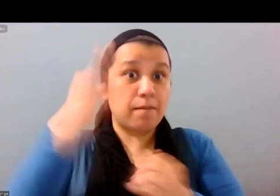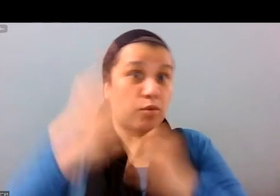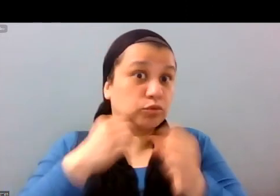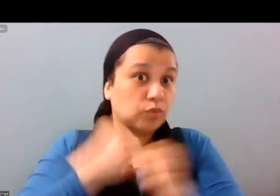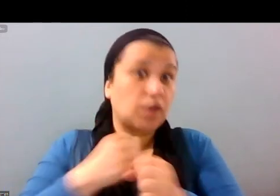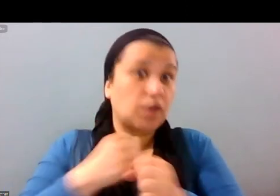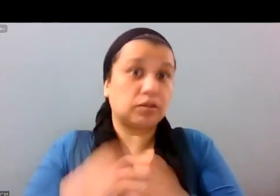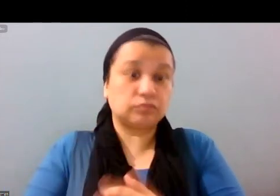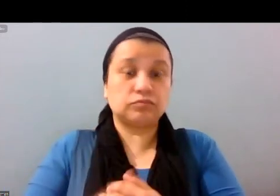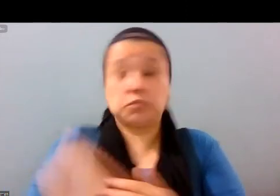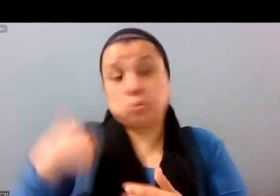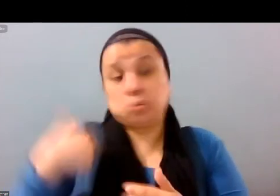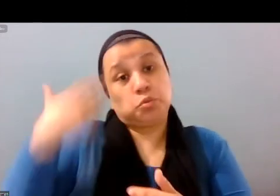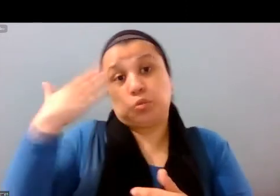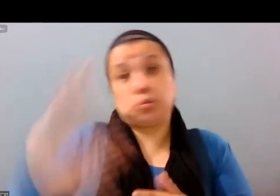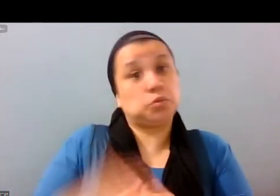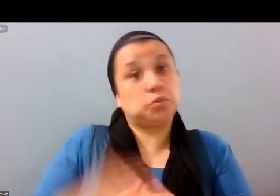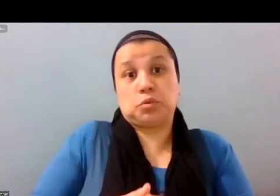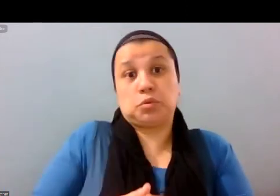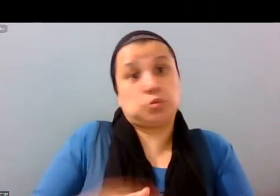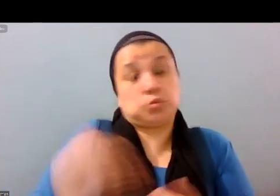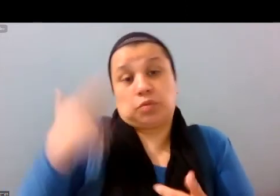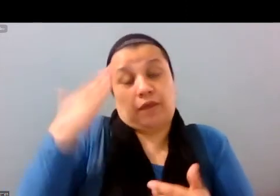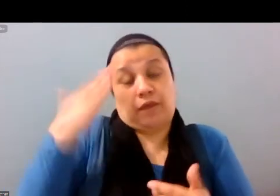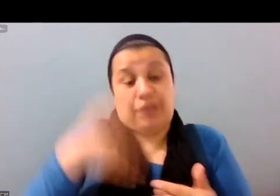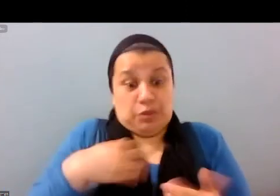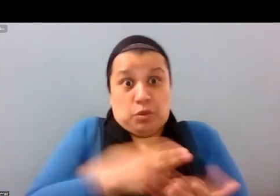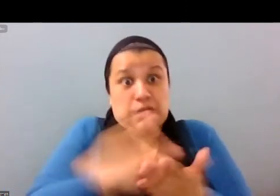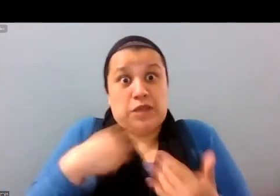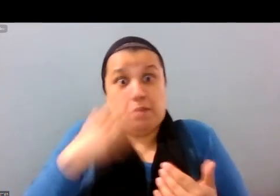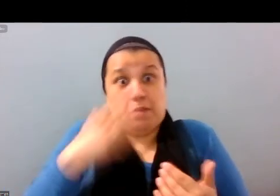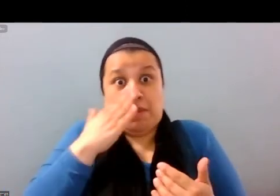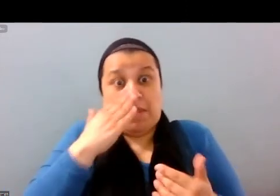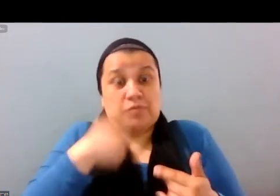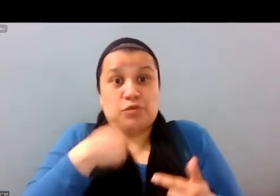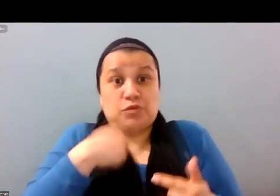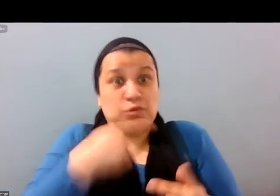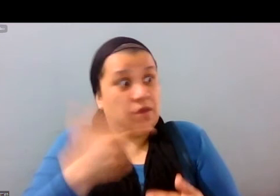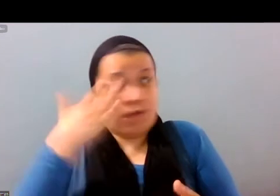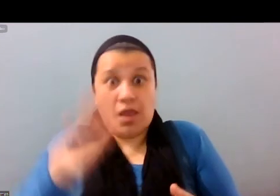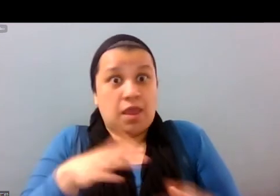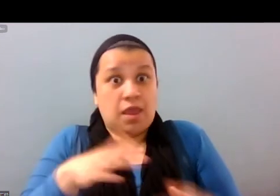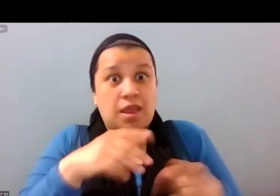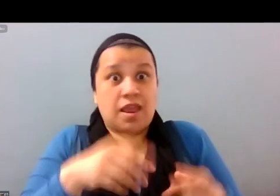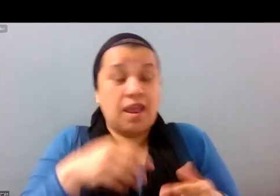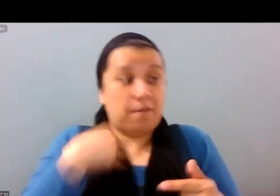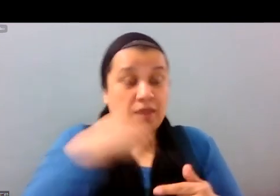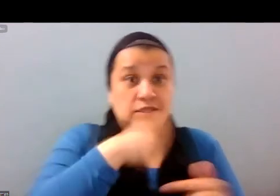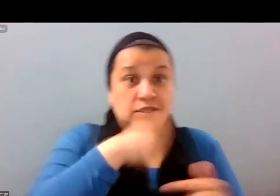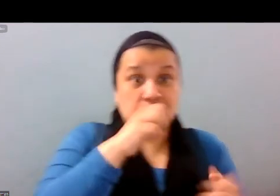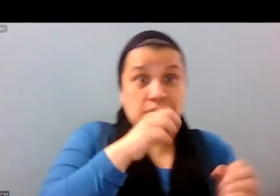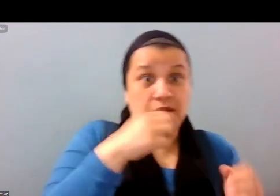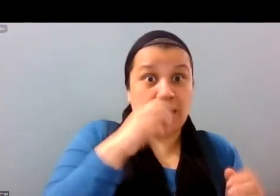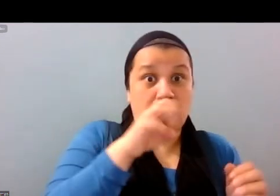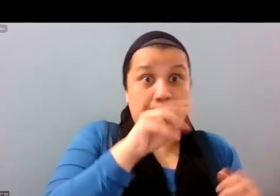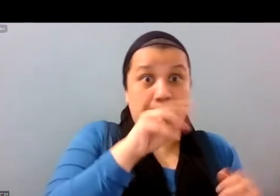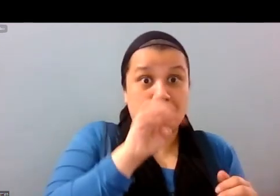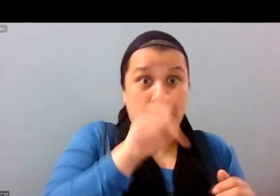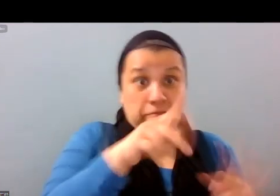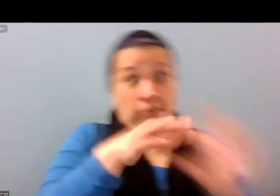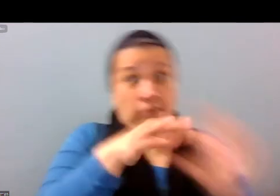no sabía sinceramente como madre se los digo no sabía la alianza que había entre entre el ministerio y la UNED me parece